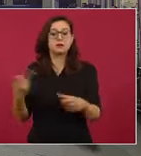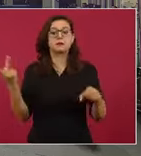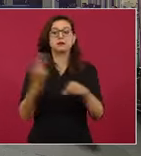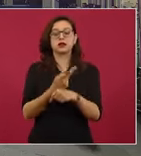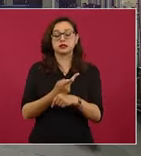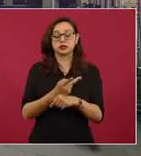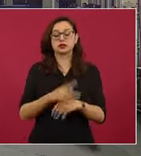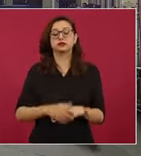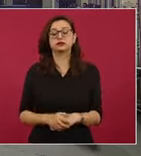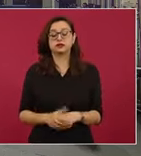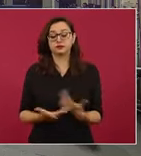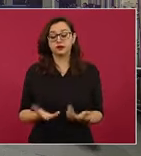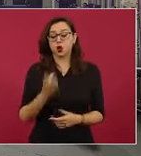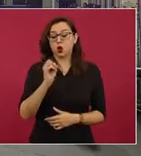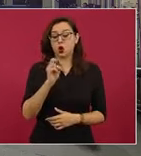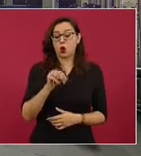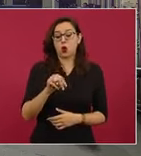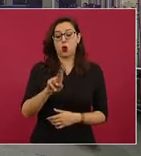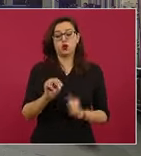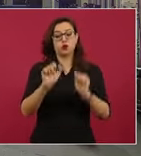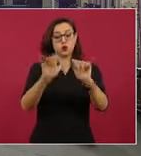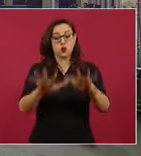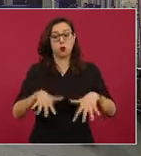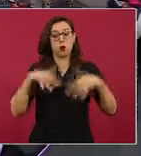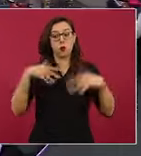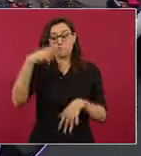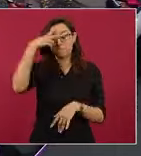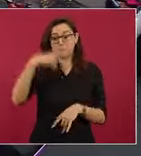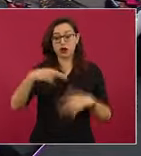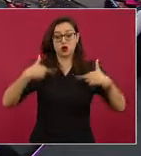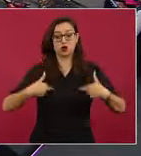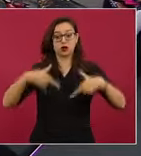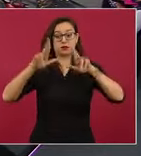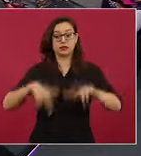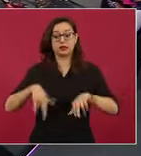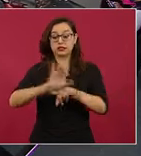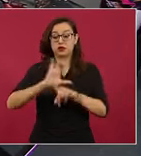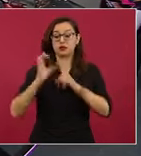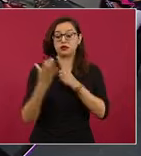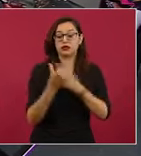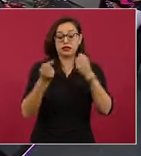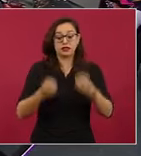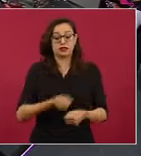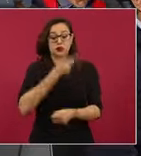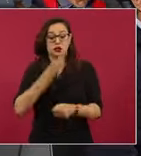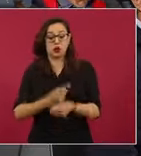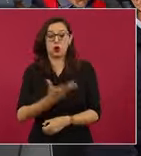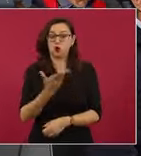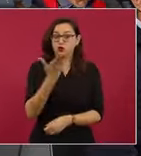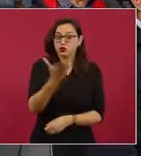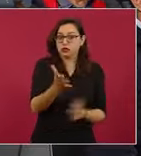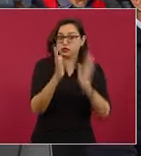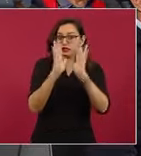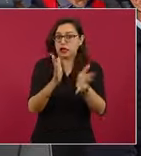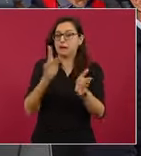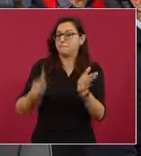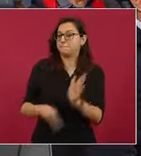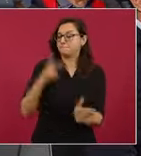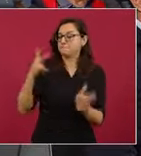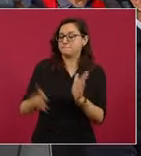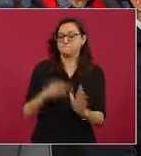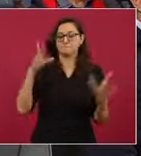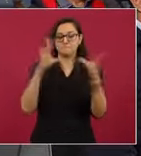posición estratégica. Usted ya ha planteado aquí mismo y se ha puesto claramente la postura de nuestro país en torno a este conflicto